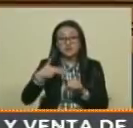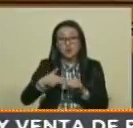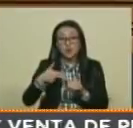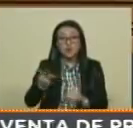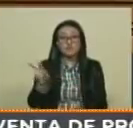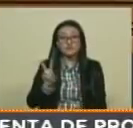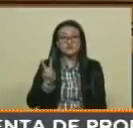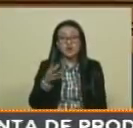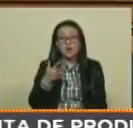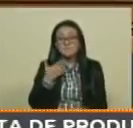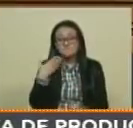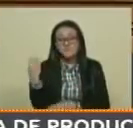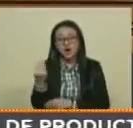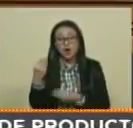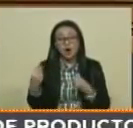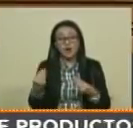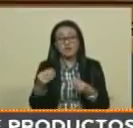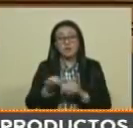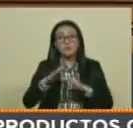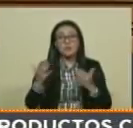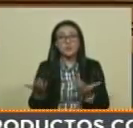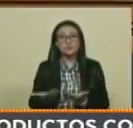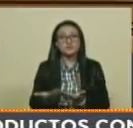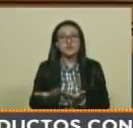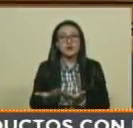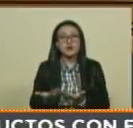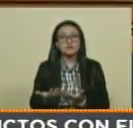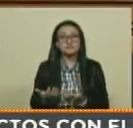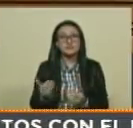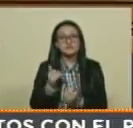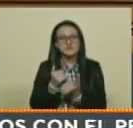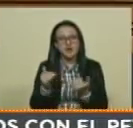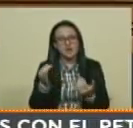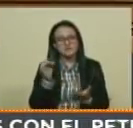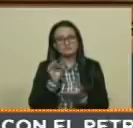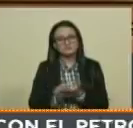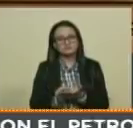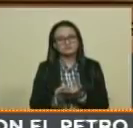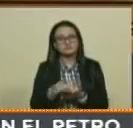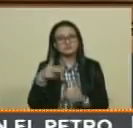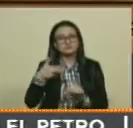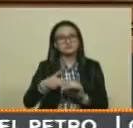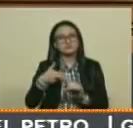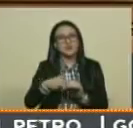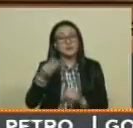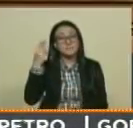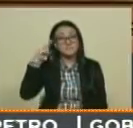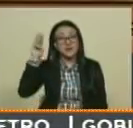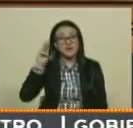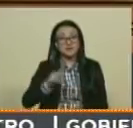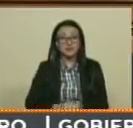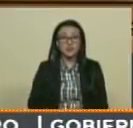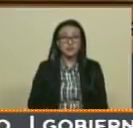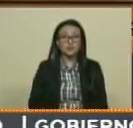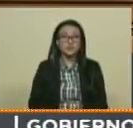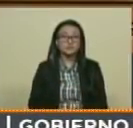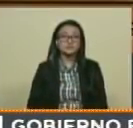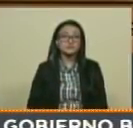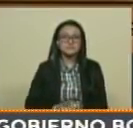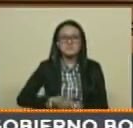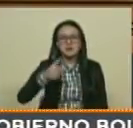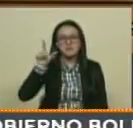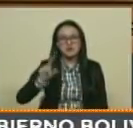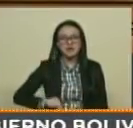valor y calidad mundial, a como lo tasaba finalmente en Gaceta Oficial el crudo en México, mucho más